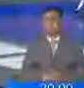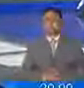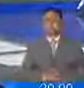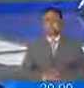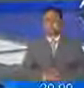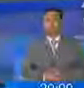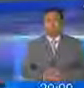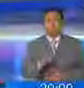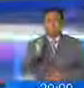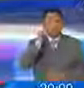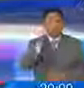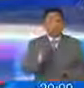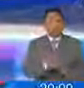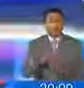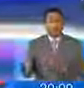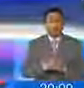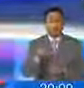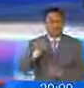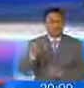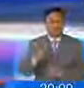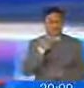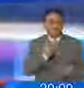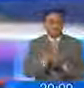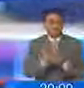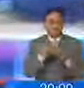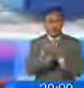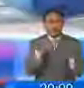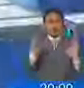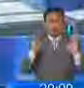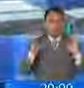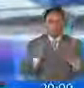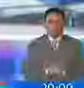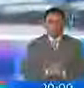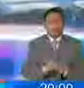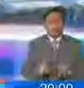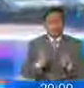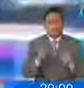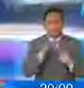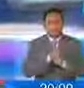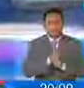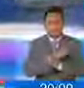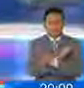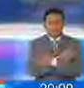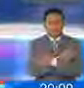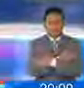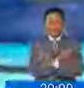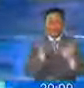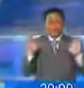Comercio del día mañana viernes. Muchísimas gracias por acompañarnos. Una excelente noche y un abrazo grande.